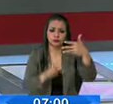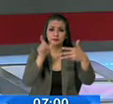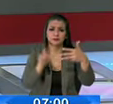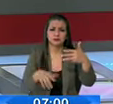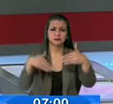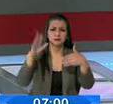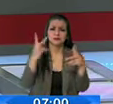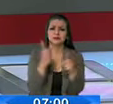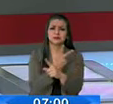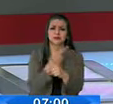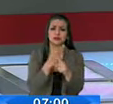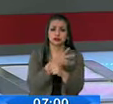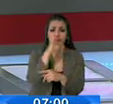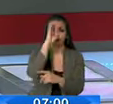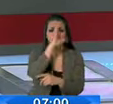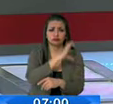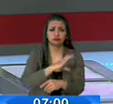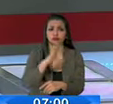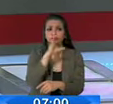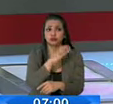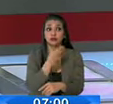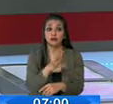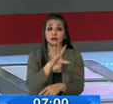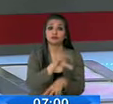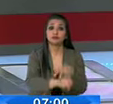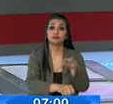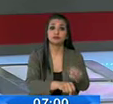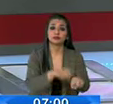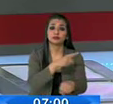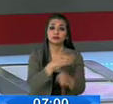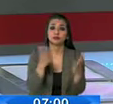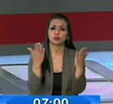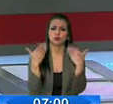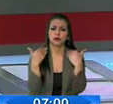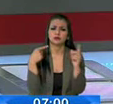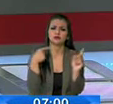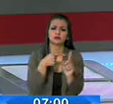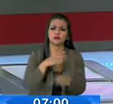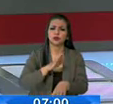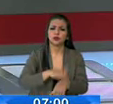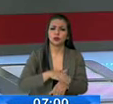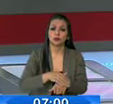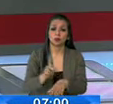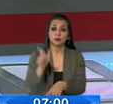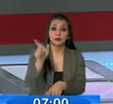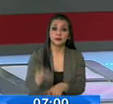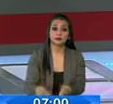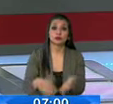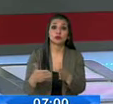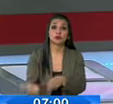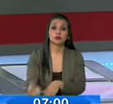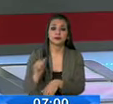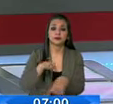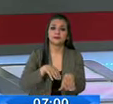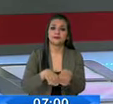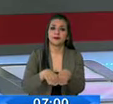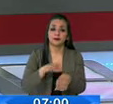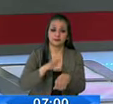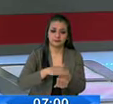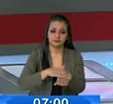Imbabura fueron capturados en la ciudad de Guayaquil. Los sospechosos están acusados de muerte de un ciudadano allá en Ibarra.